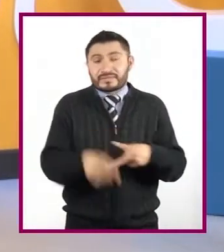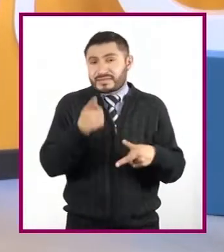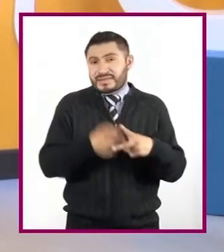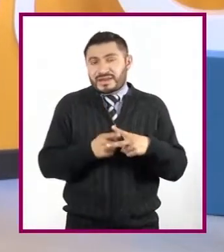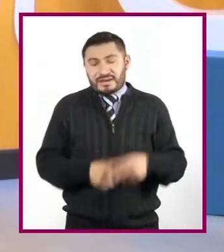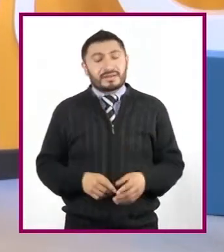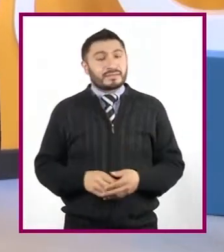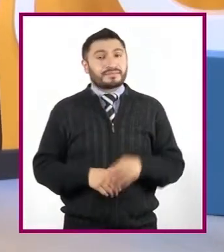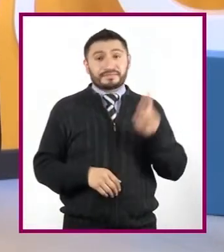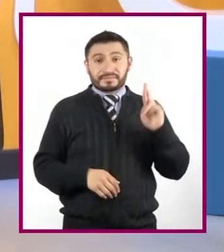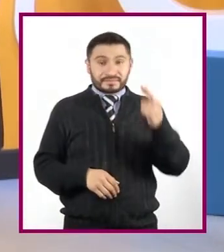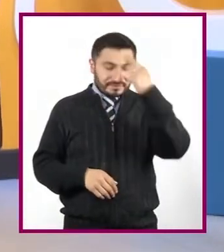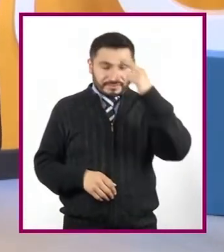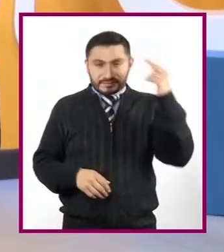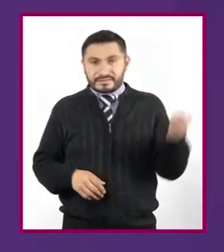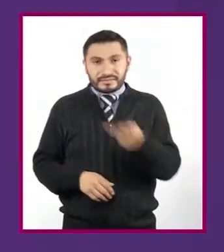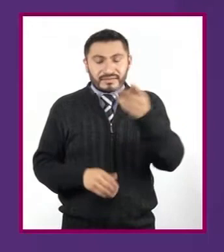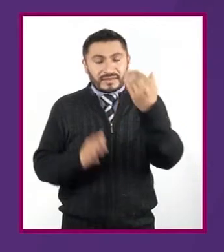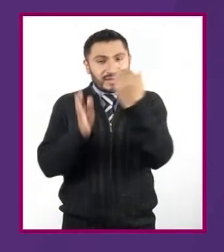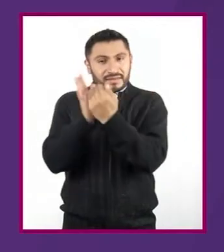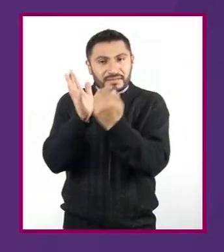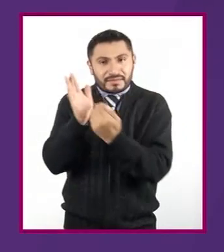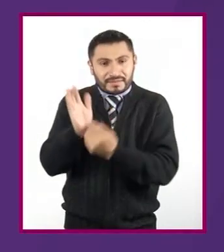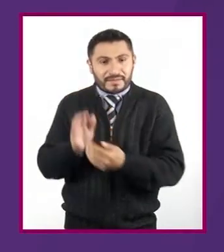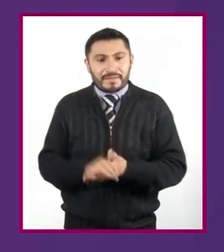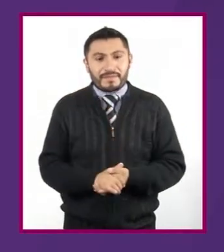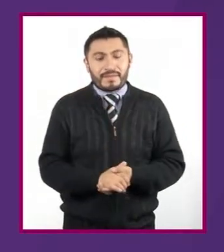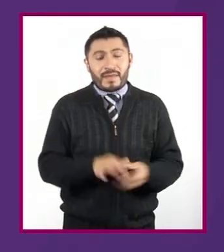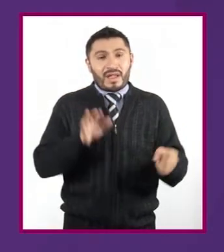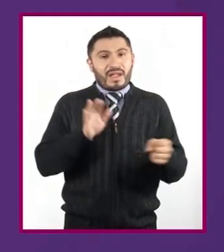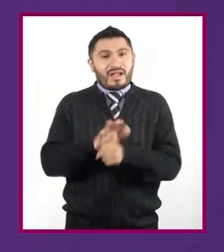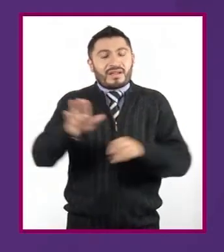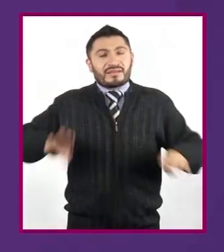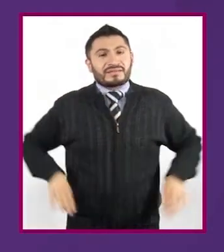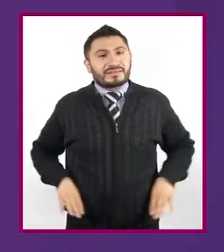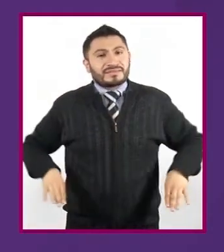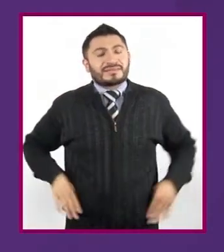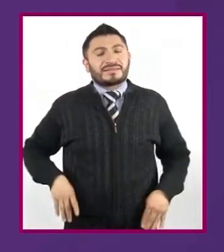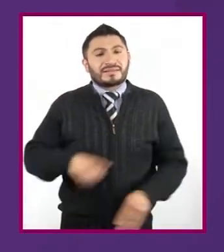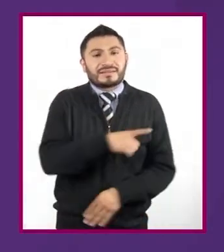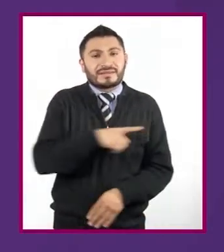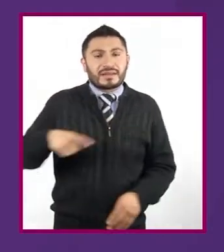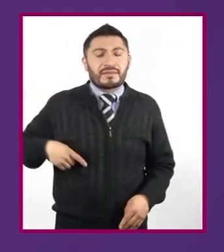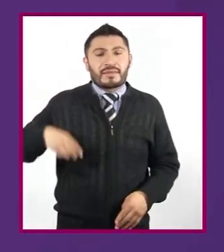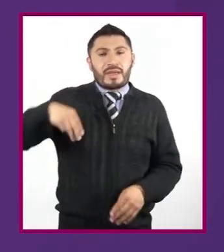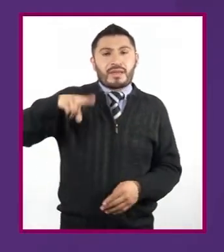Consideremos las siguientes preguntas. ¿Qué características debe tener una muestra?